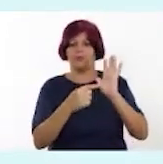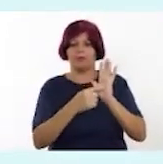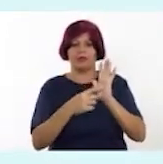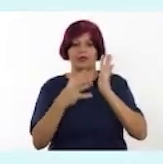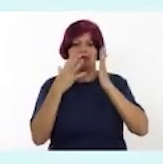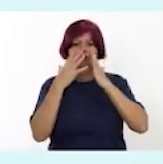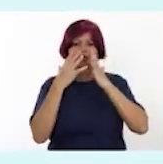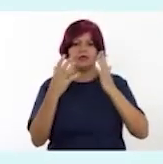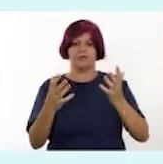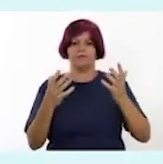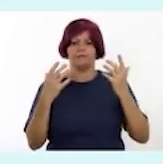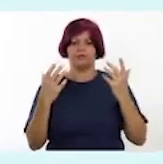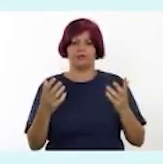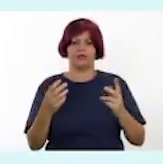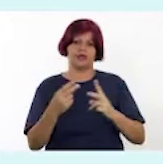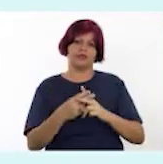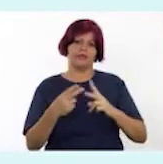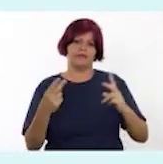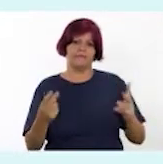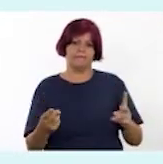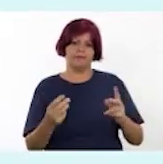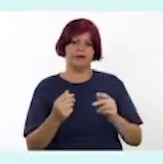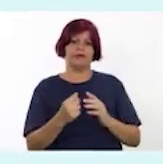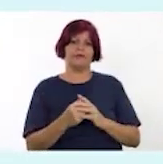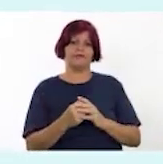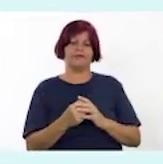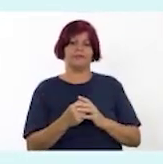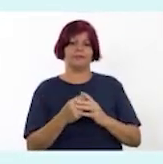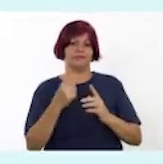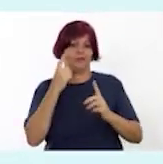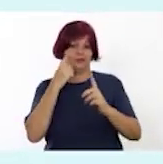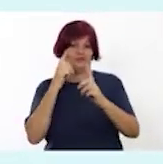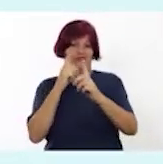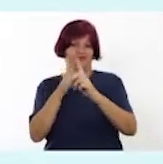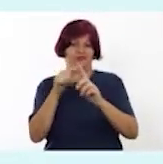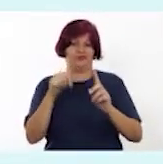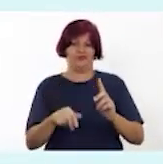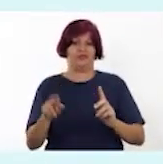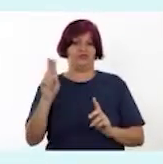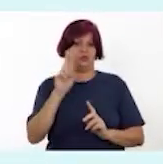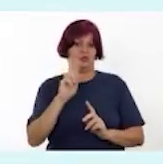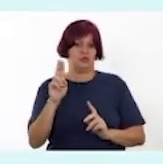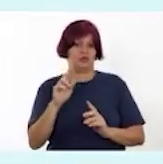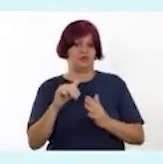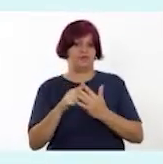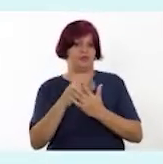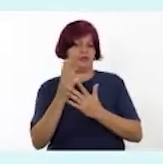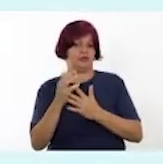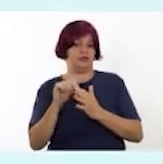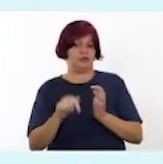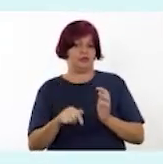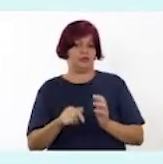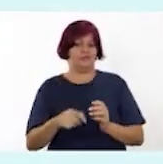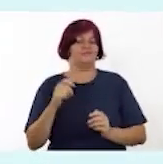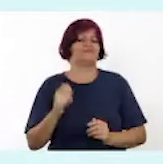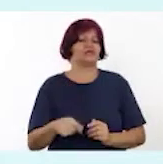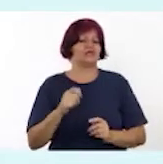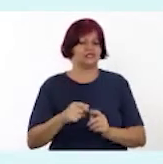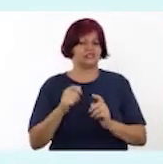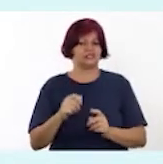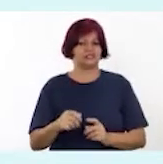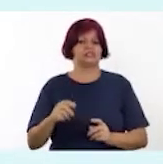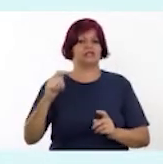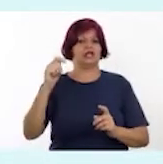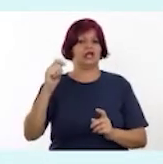indispensables para poder abordar los objetivos de esta unidad. En el día de hoy nosotros vamos a estar insistiendo en el teorema de